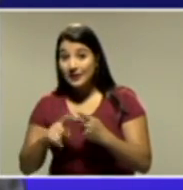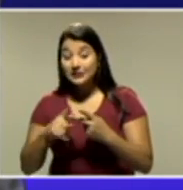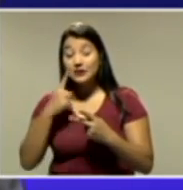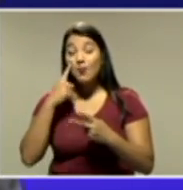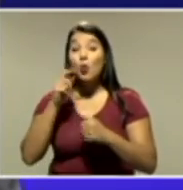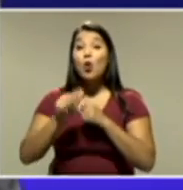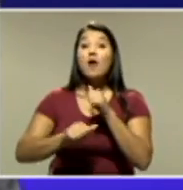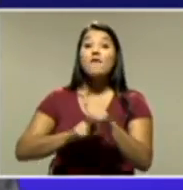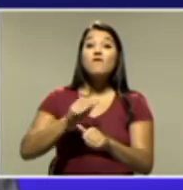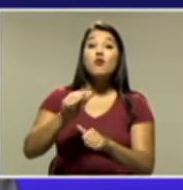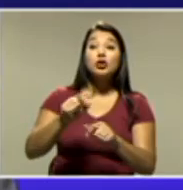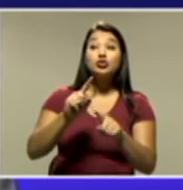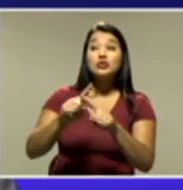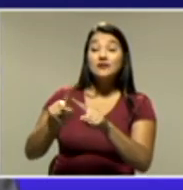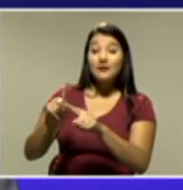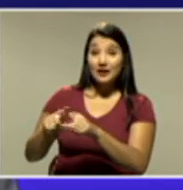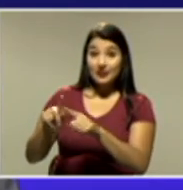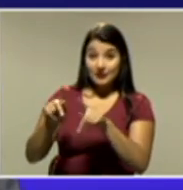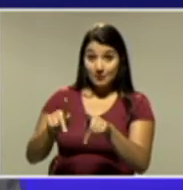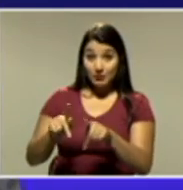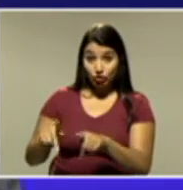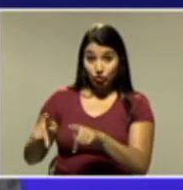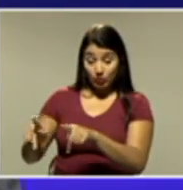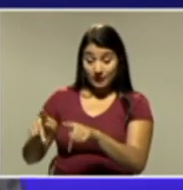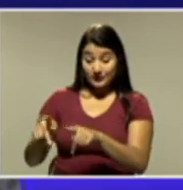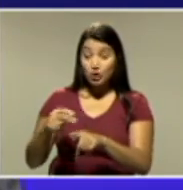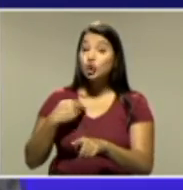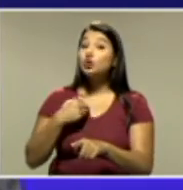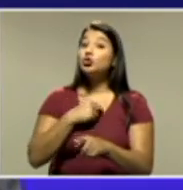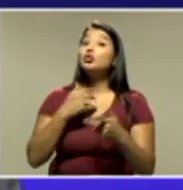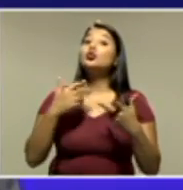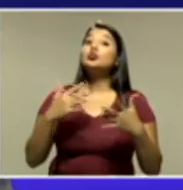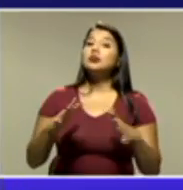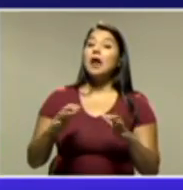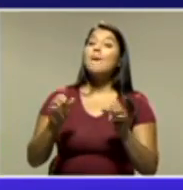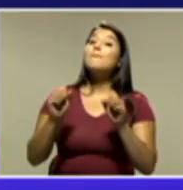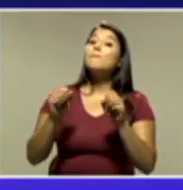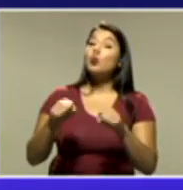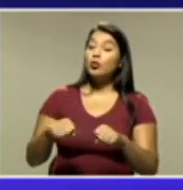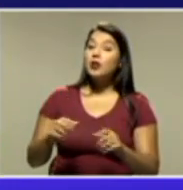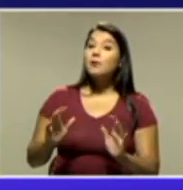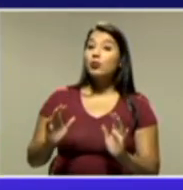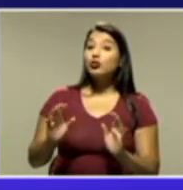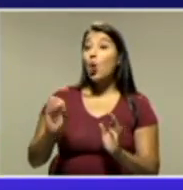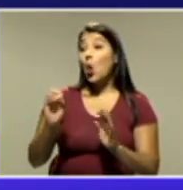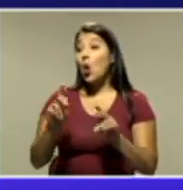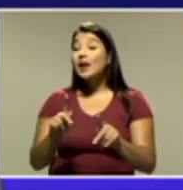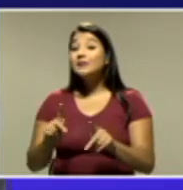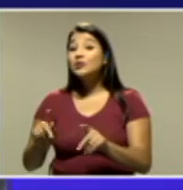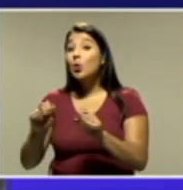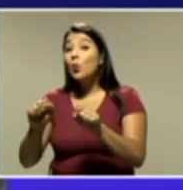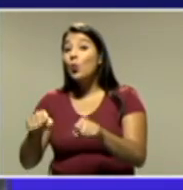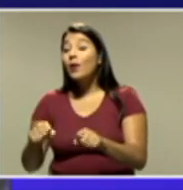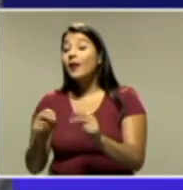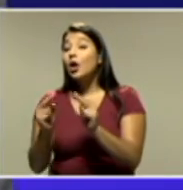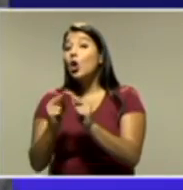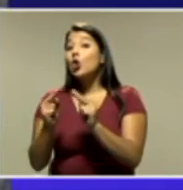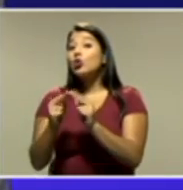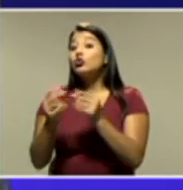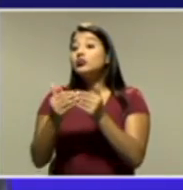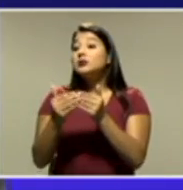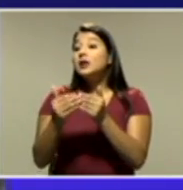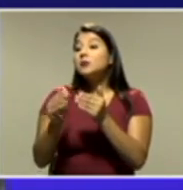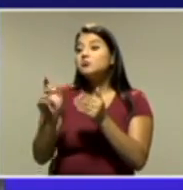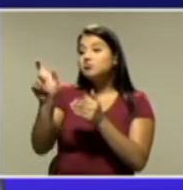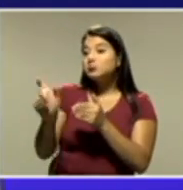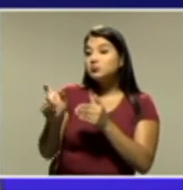de diferentes actores sociales hemos podido también los votantes conocer la trayectoria y las